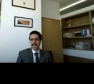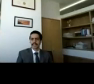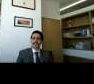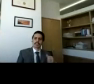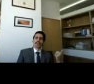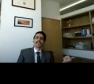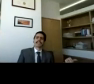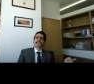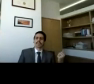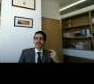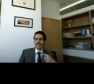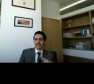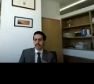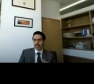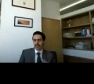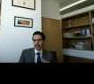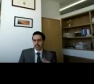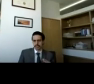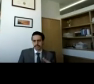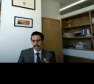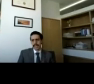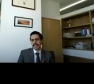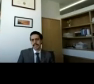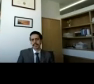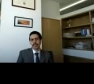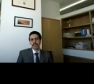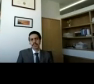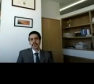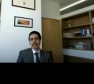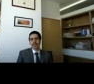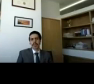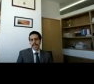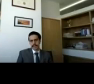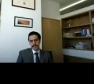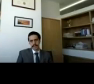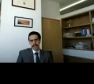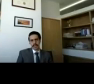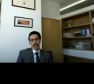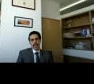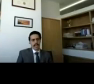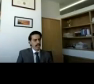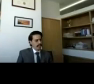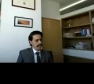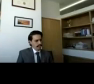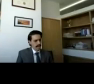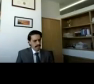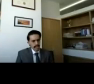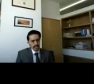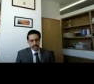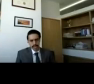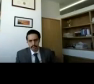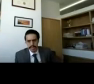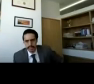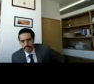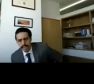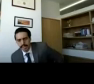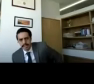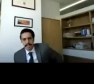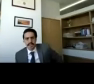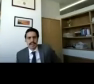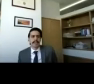que tanto el origen como el destino de los recursos es ilícito, o bien dentro de las 24 horas de